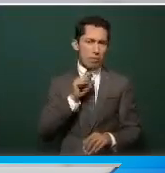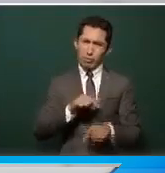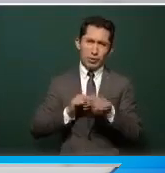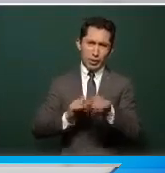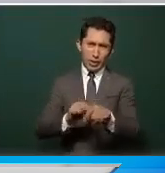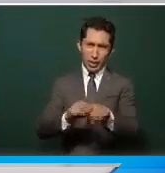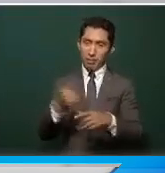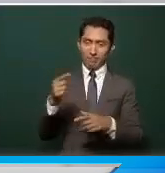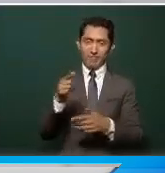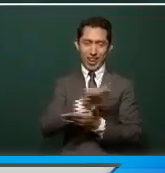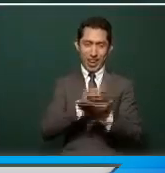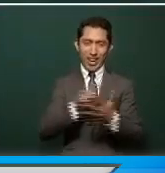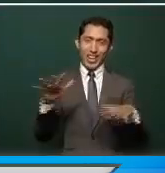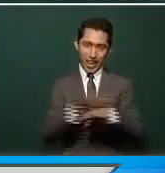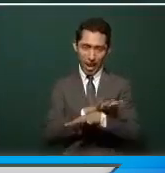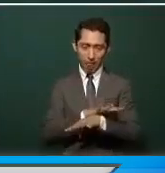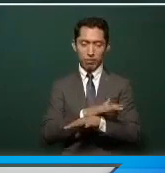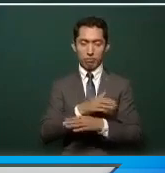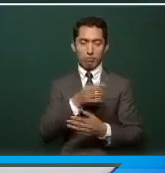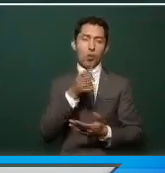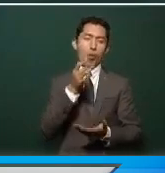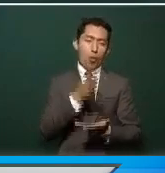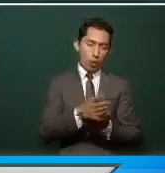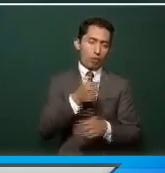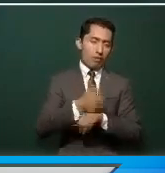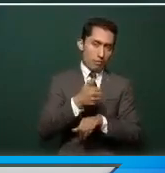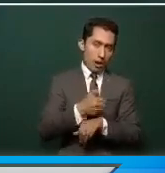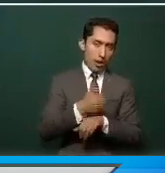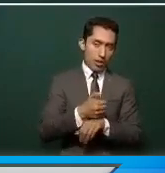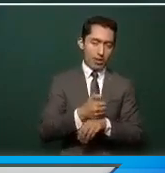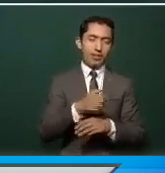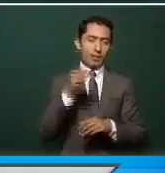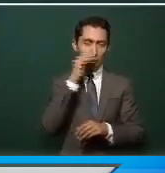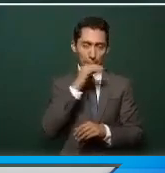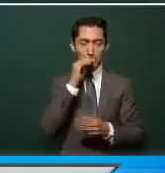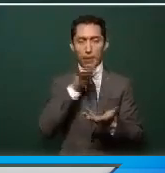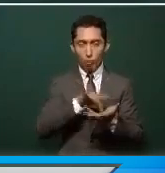Educación gratuita. Entonces, ahora, una de las cosas